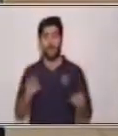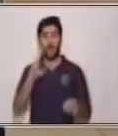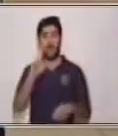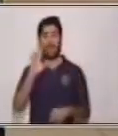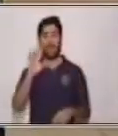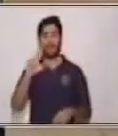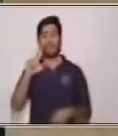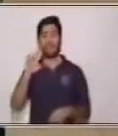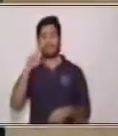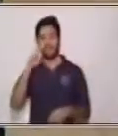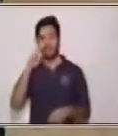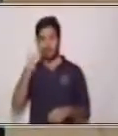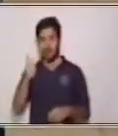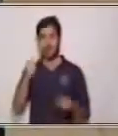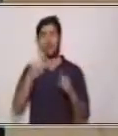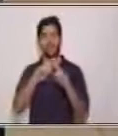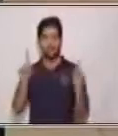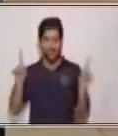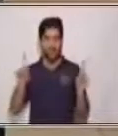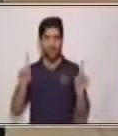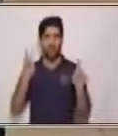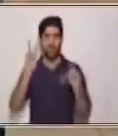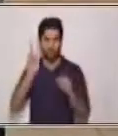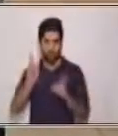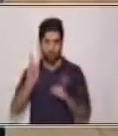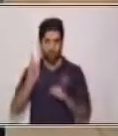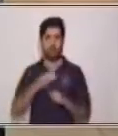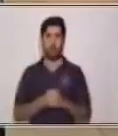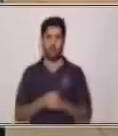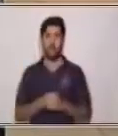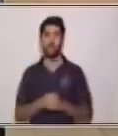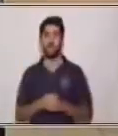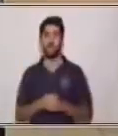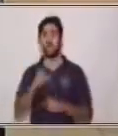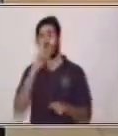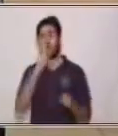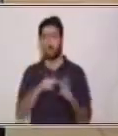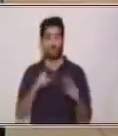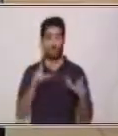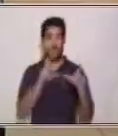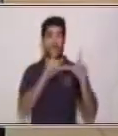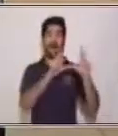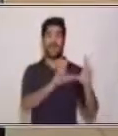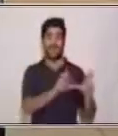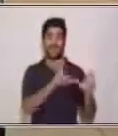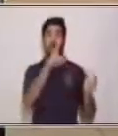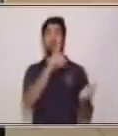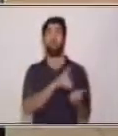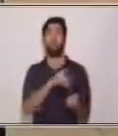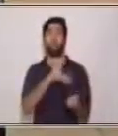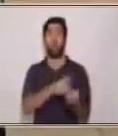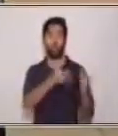cocina, pero también aquella que nos dan los médicos cuando nosotros nos sentimos